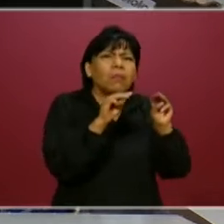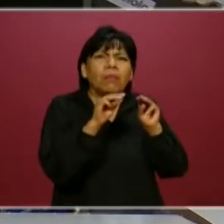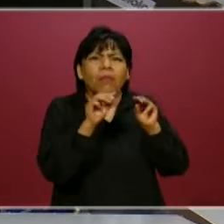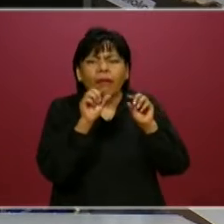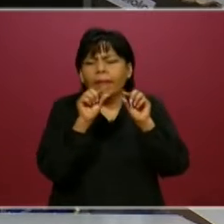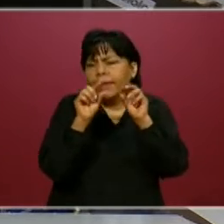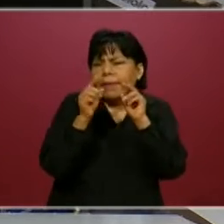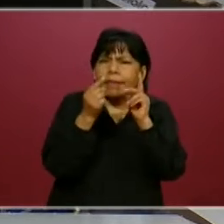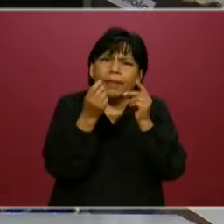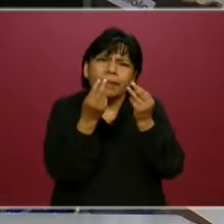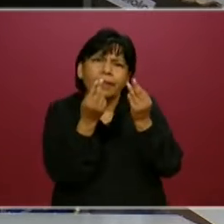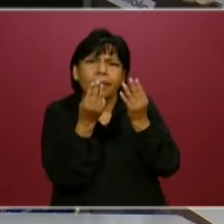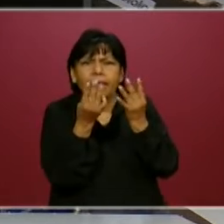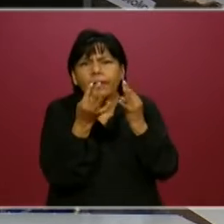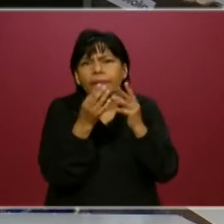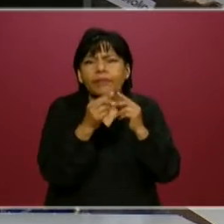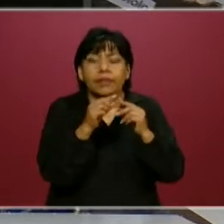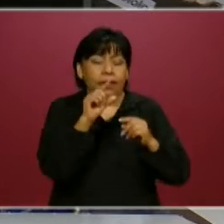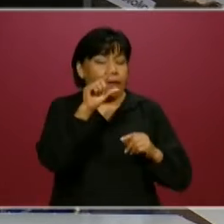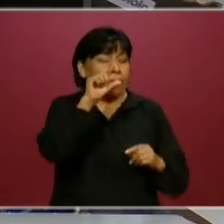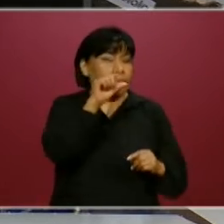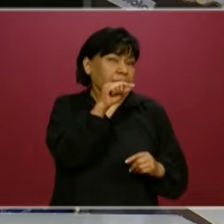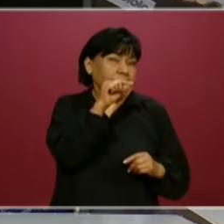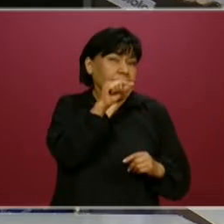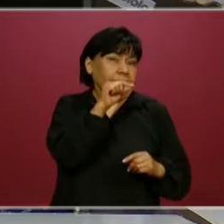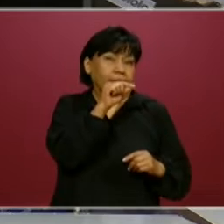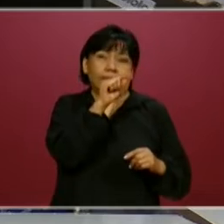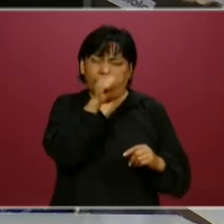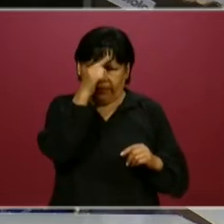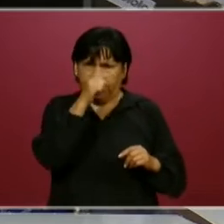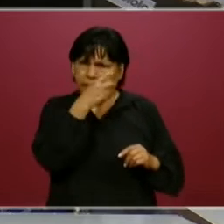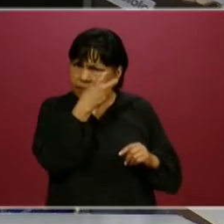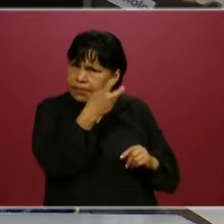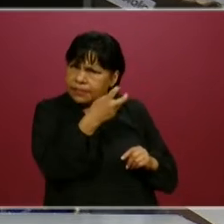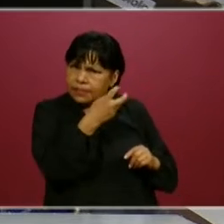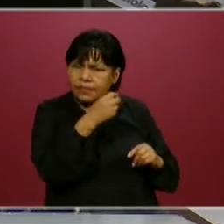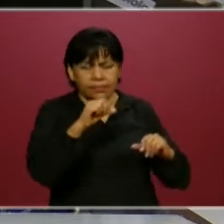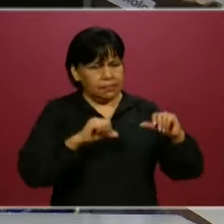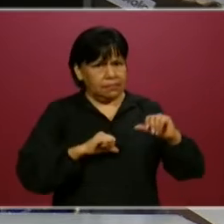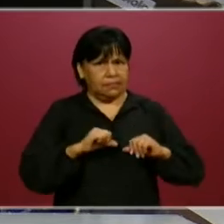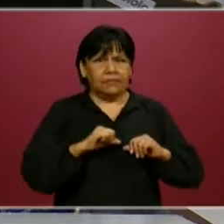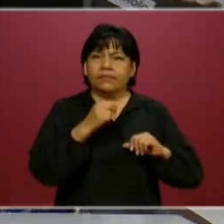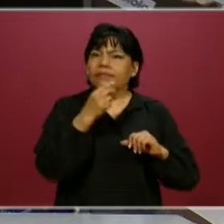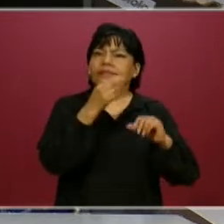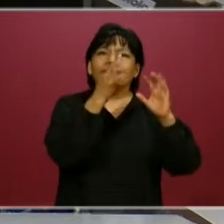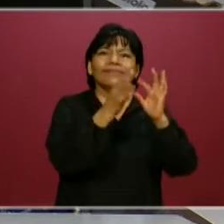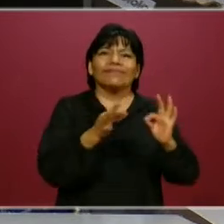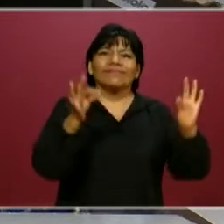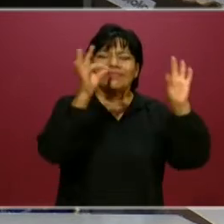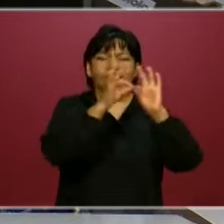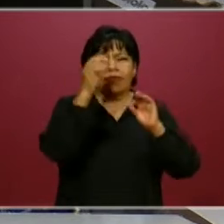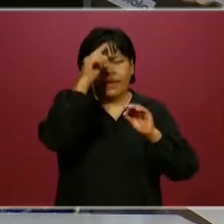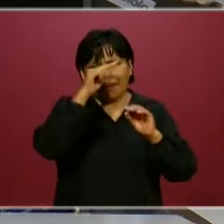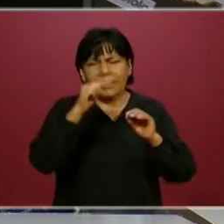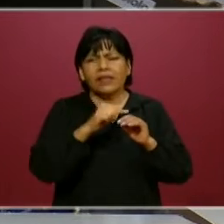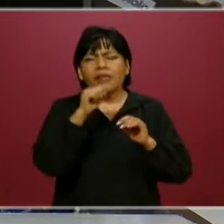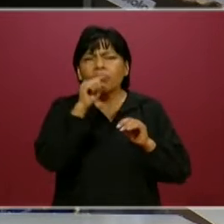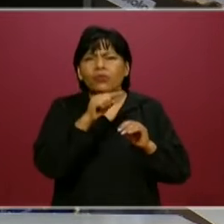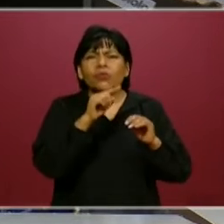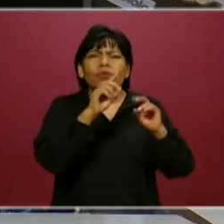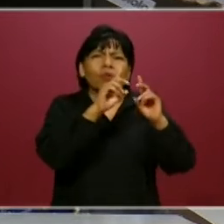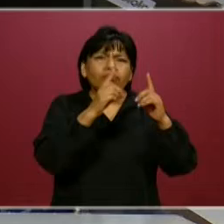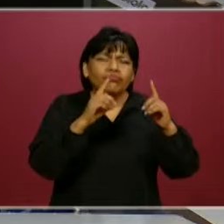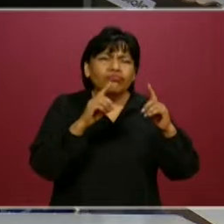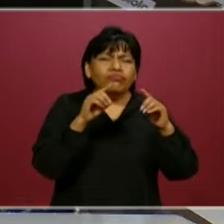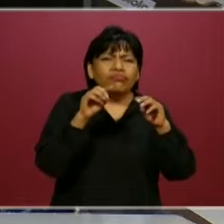y la presión con pinza puesto que estas son actividades muy esenciales para la estimulación y el desarrollo de